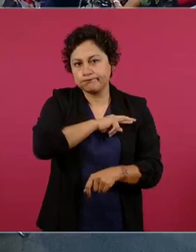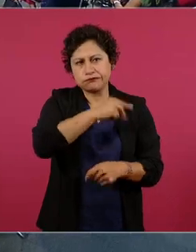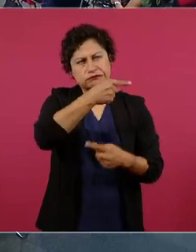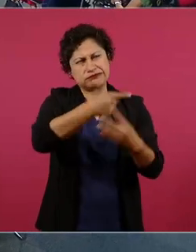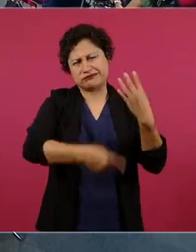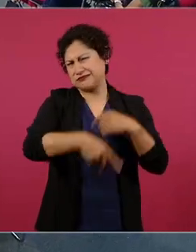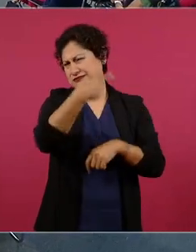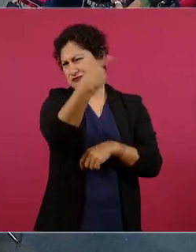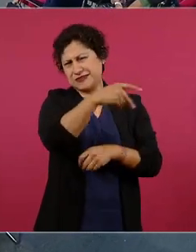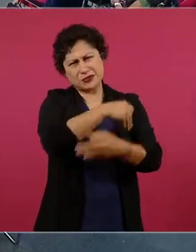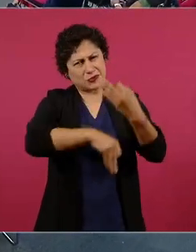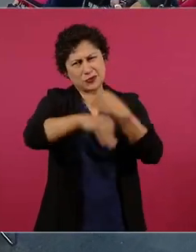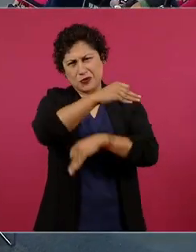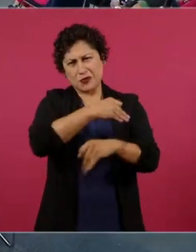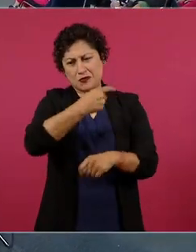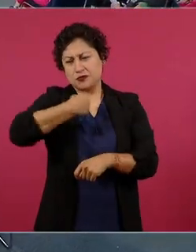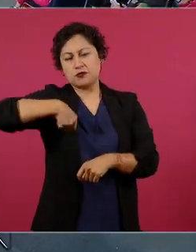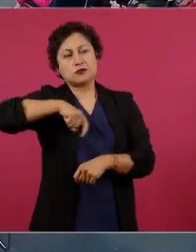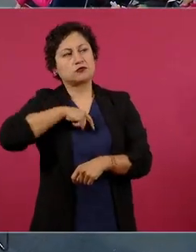Y empezaban a hablar,